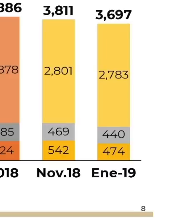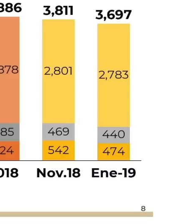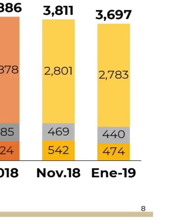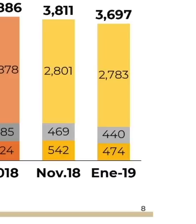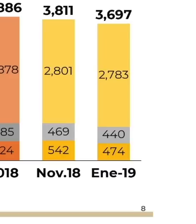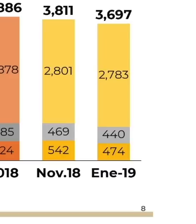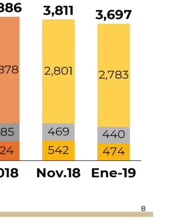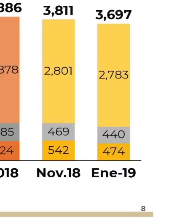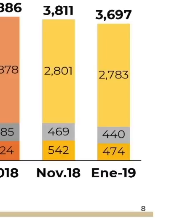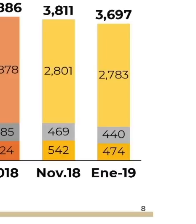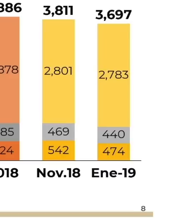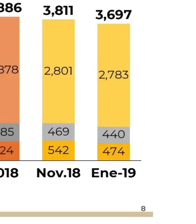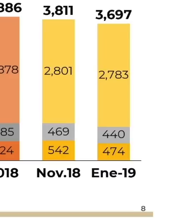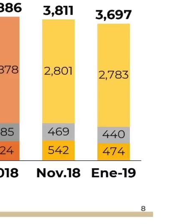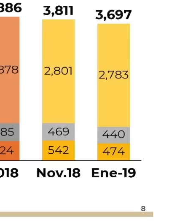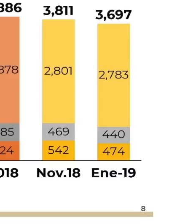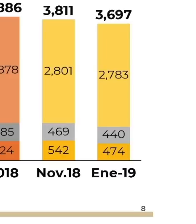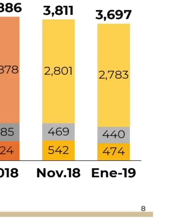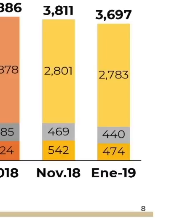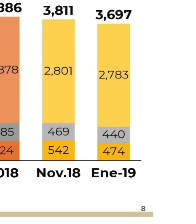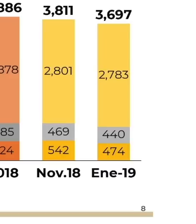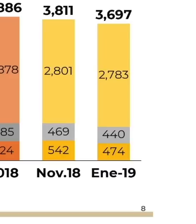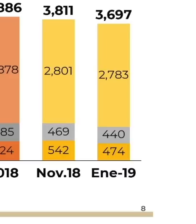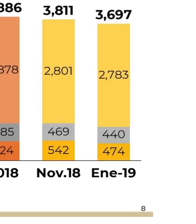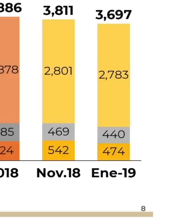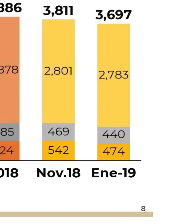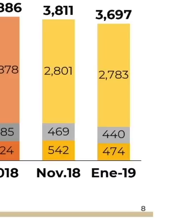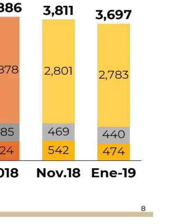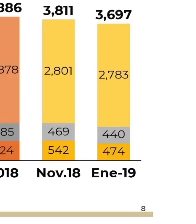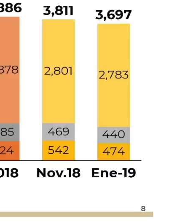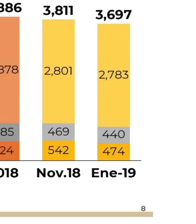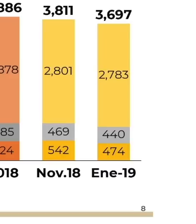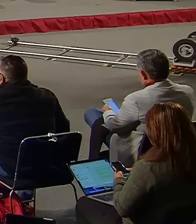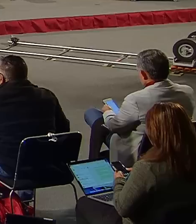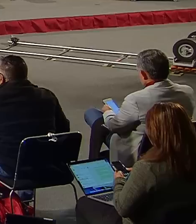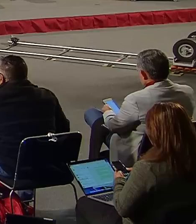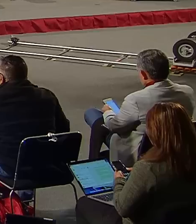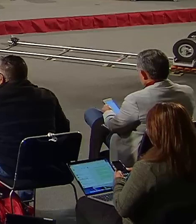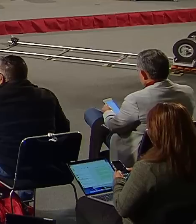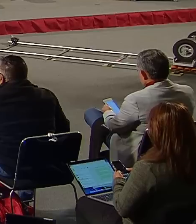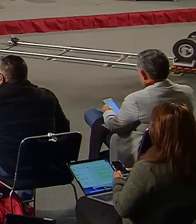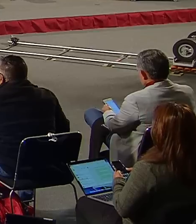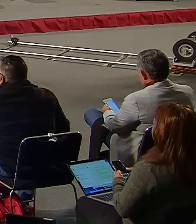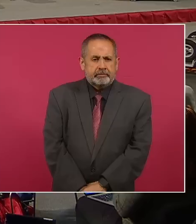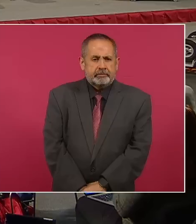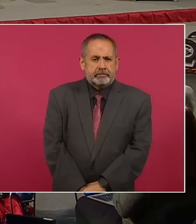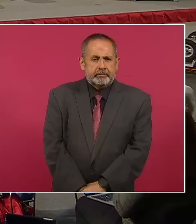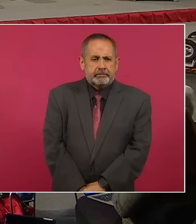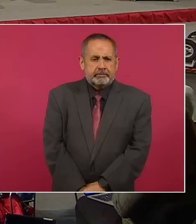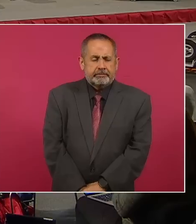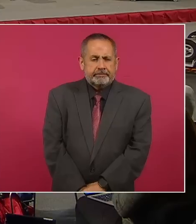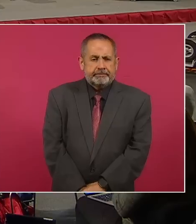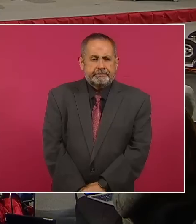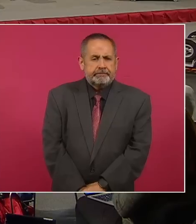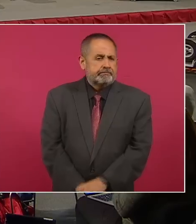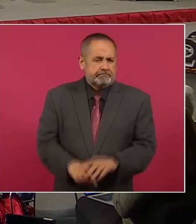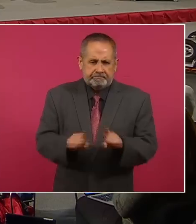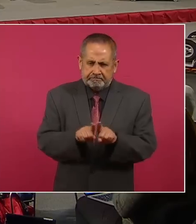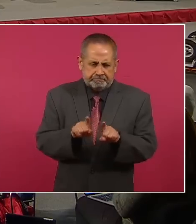327 millones de pies cúbicos de gas. Es básicamente la misma información. La que sigue, por